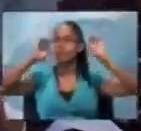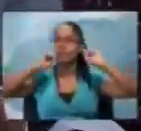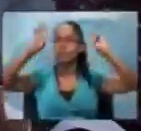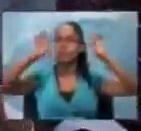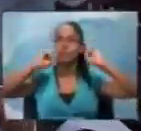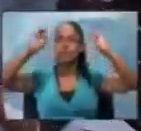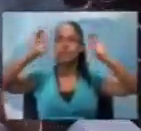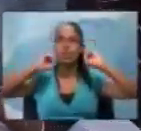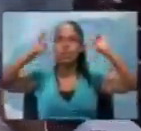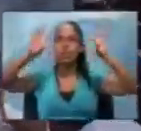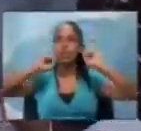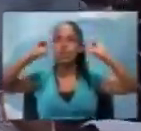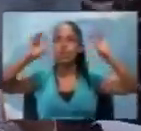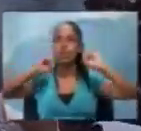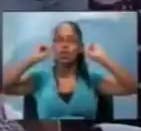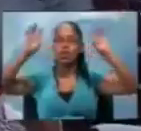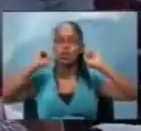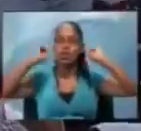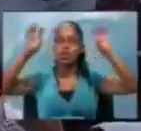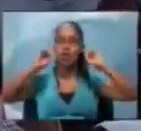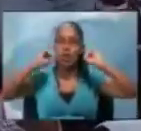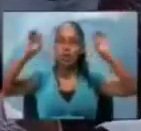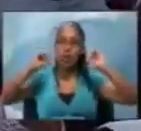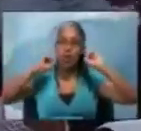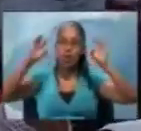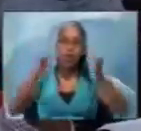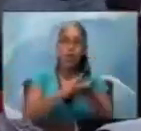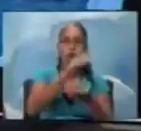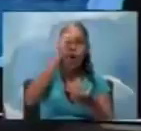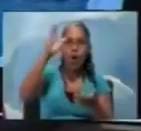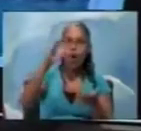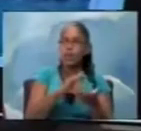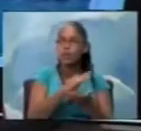¡Yeah! ¡Gloria a Dios! ¡Gloria a Dios!